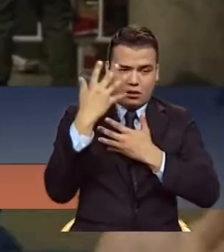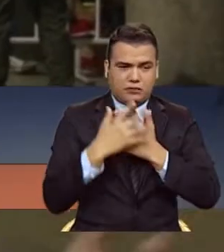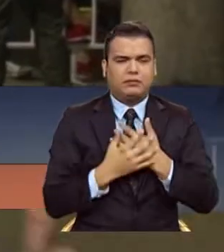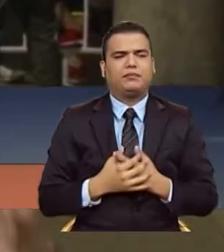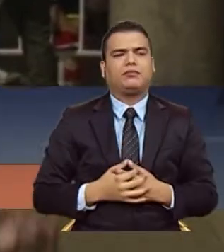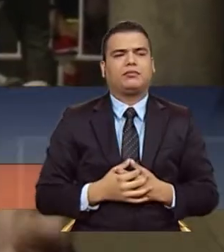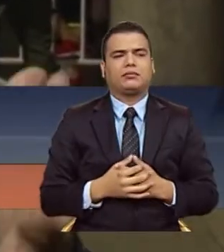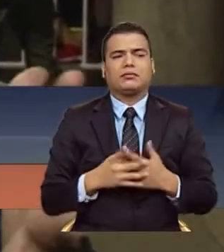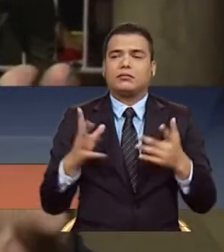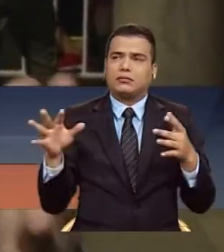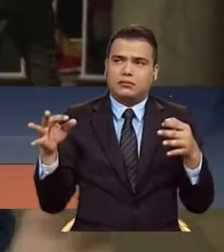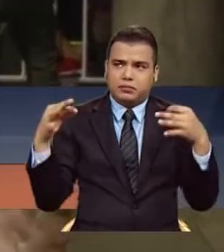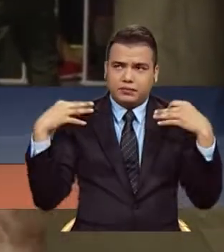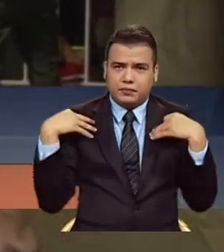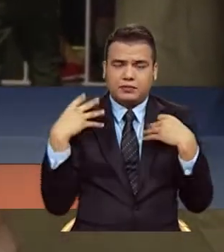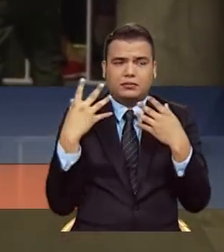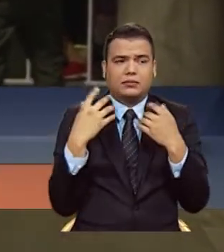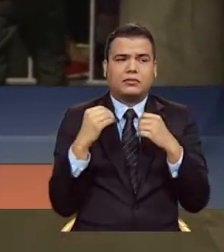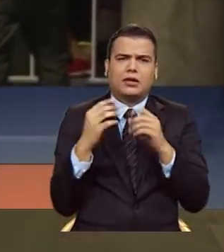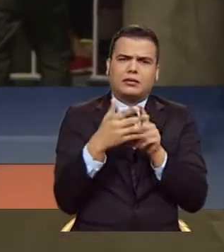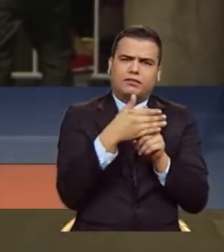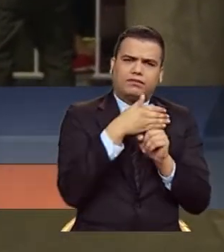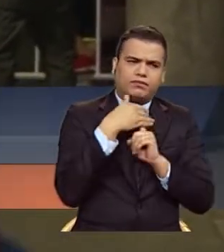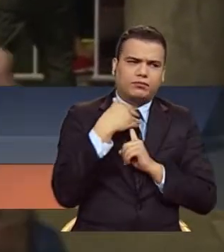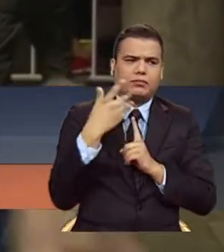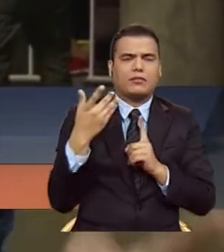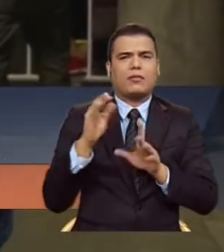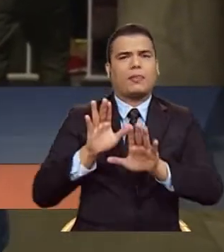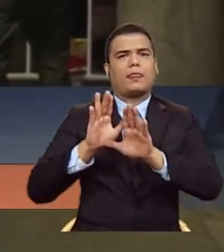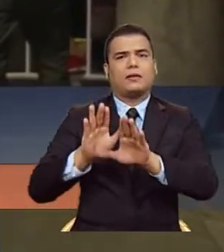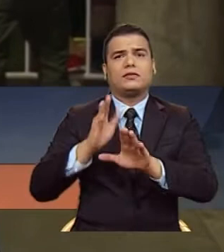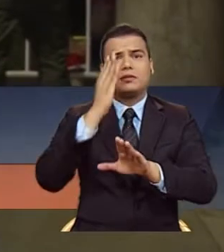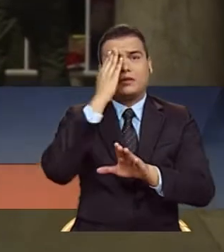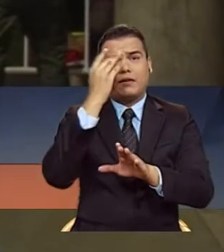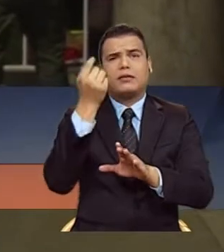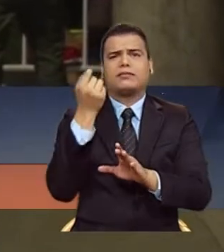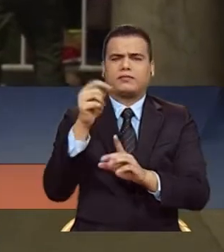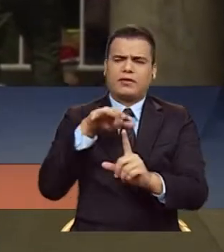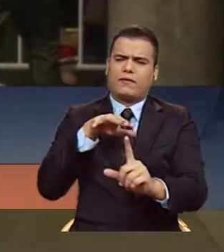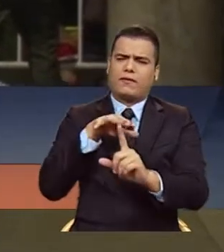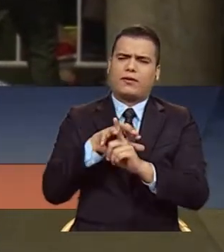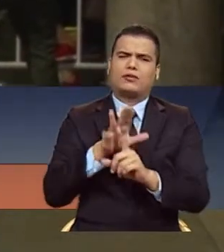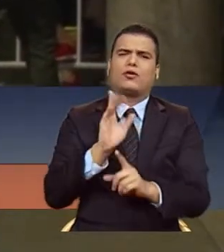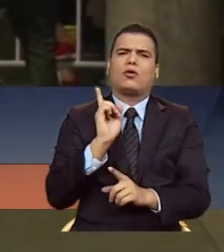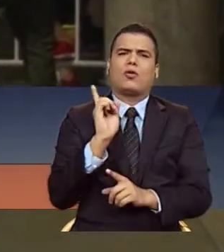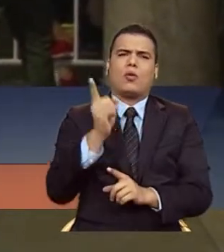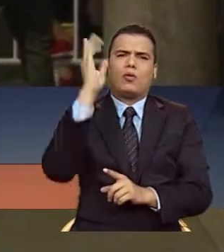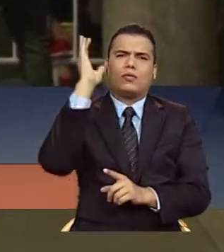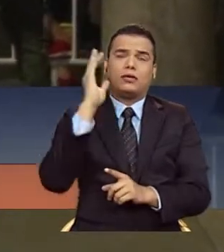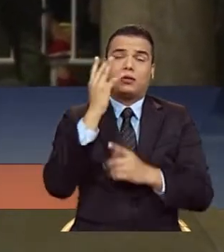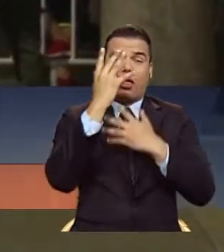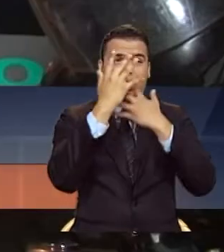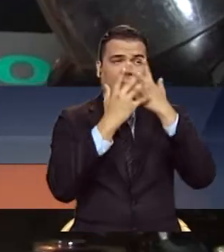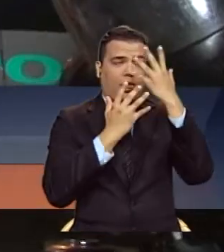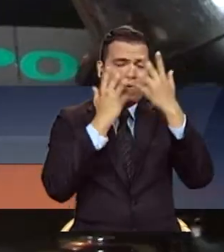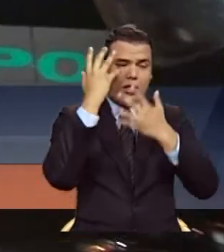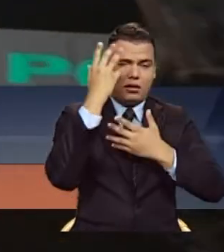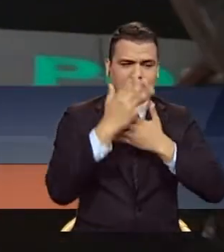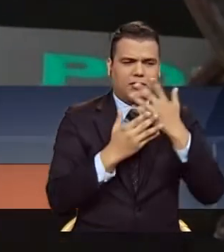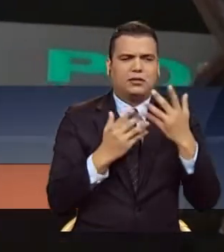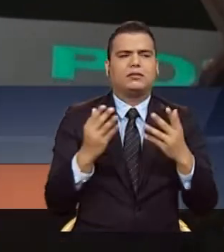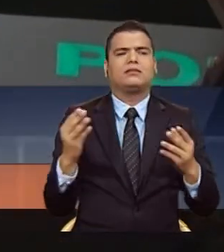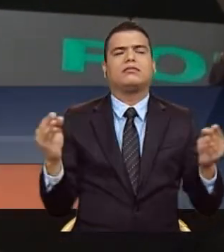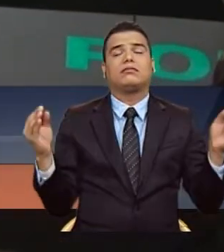Acogerlas, arroparlas y protegerlas, en el sentido que son vulnerables por su estado de alteración, por